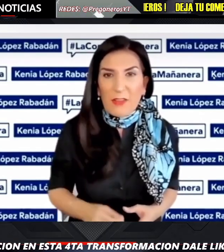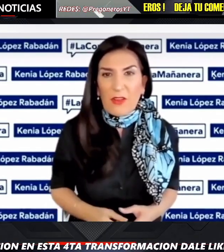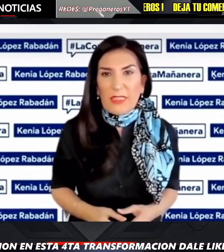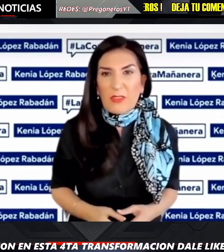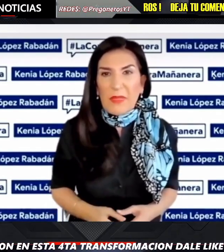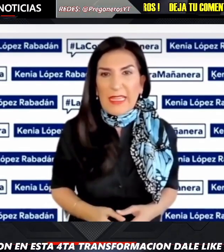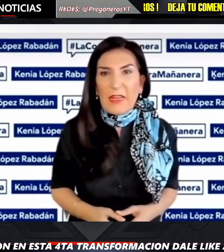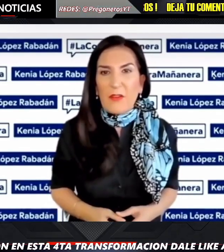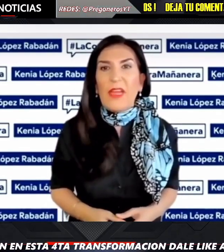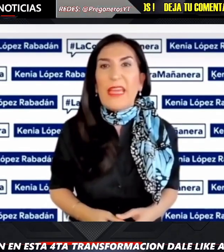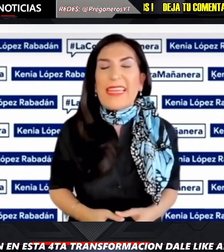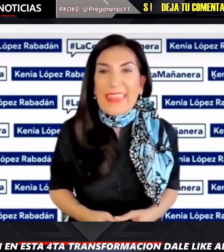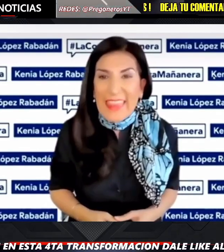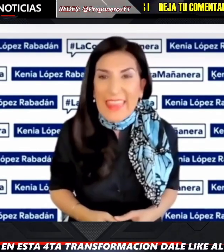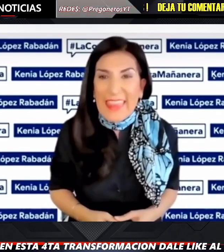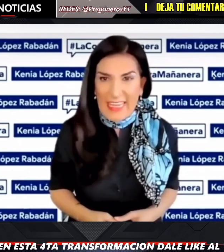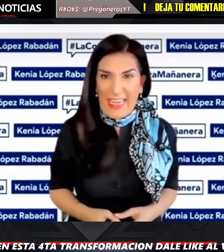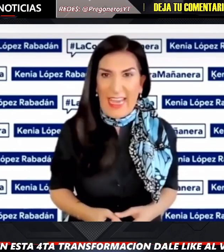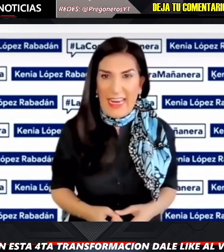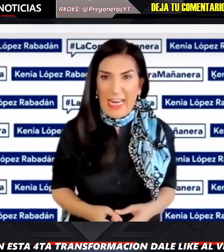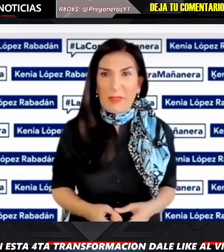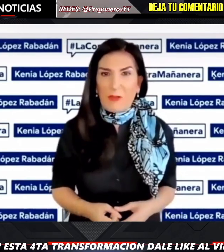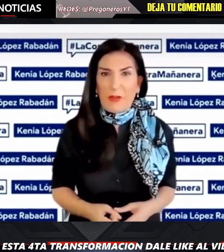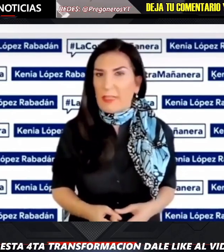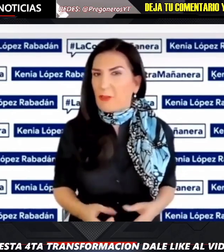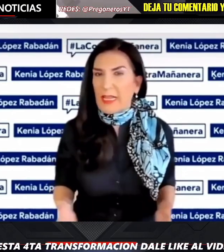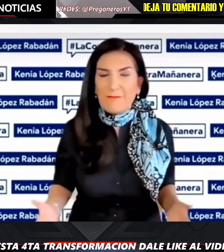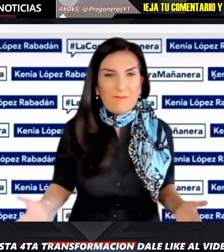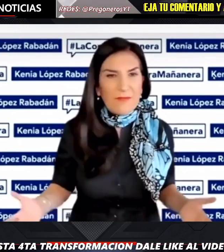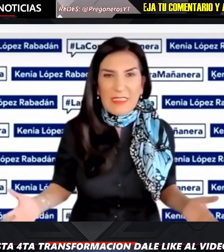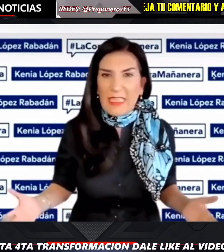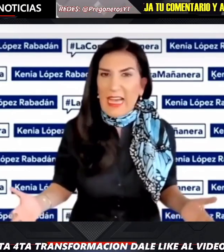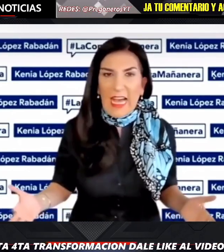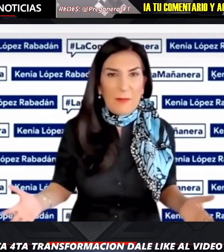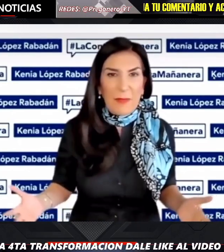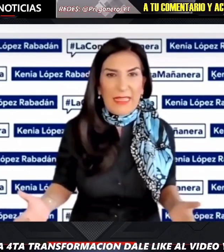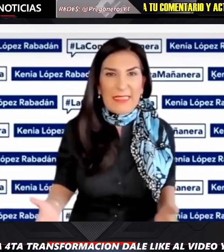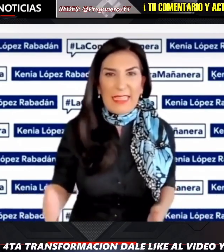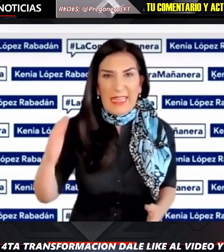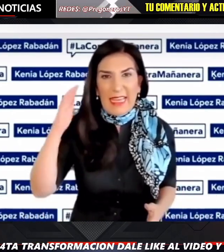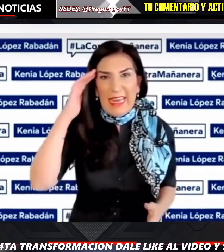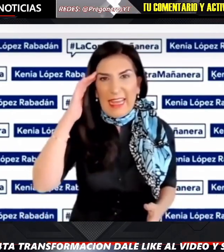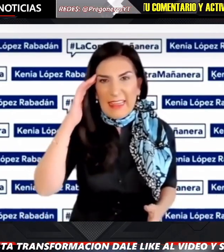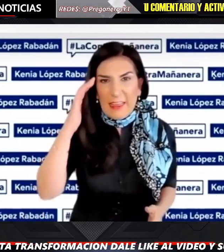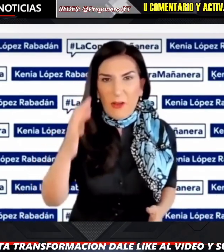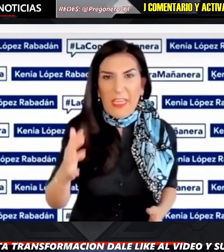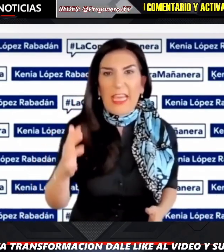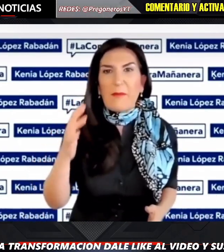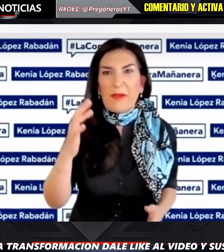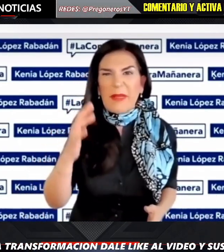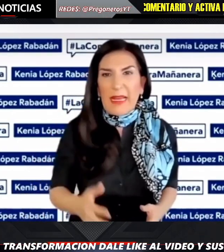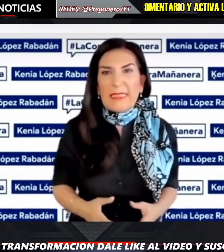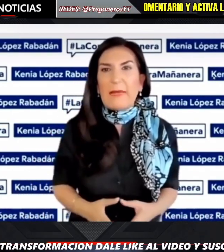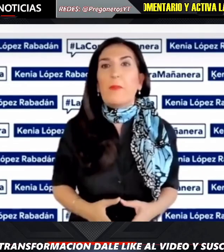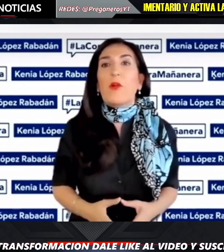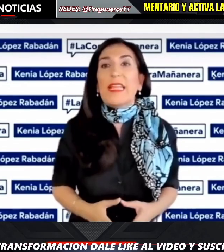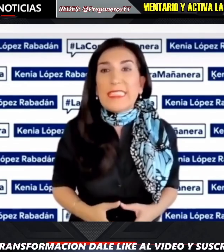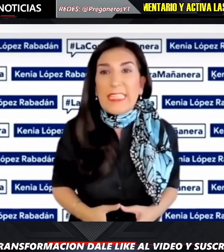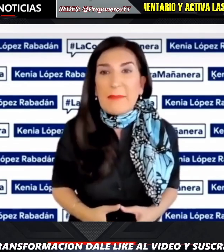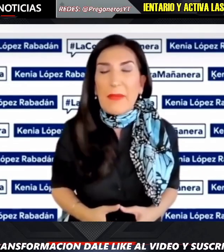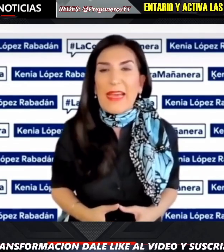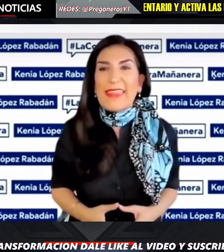recomienda al Congreso mexicano que dañe al árbitro electoral. Al parecer, la ideología prevalece